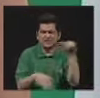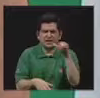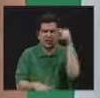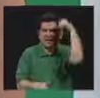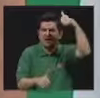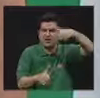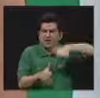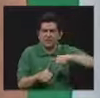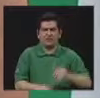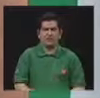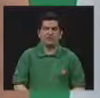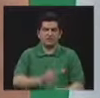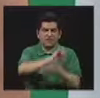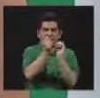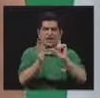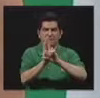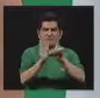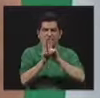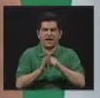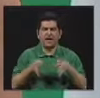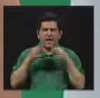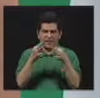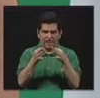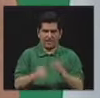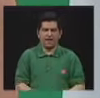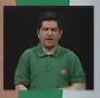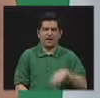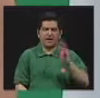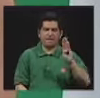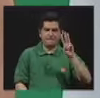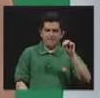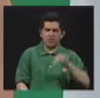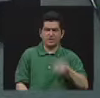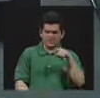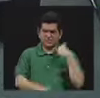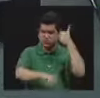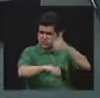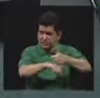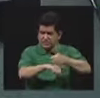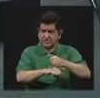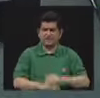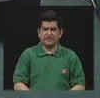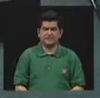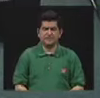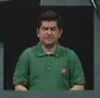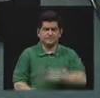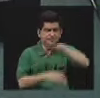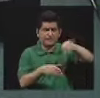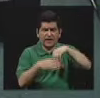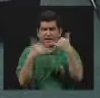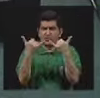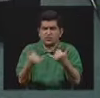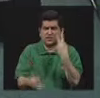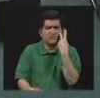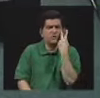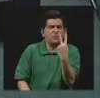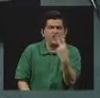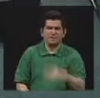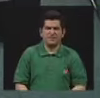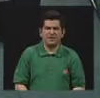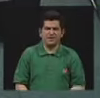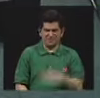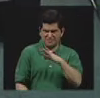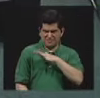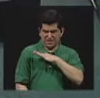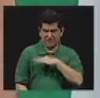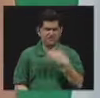también hay que tomar en cuenta lo de la reforma a la ley de turismo, don Boris, que se está planteando. En este contexto que estamos viendo, ¿cómo